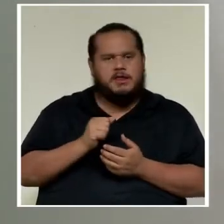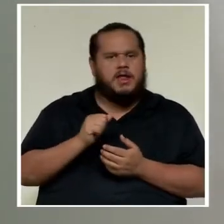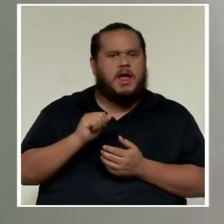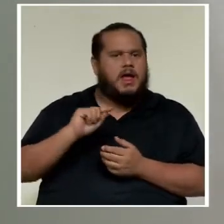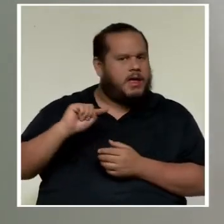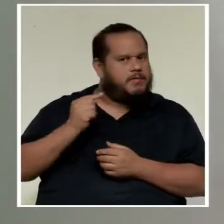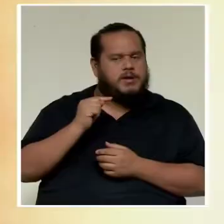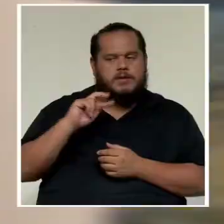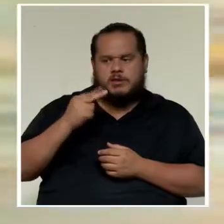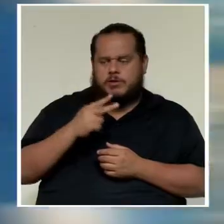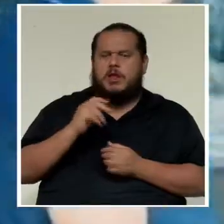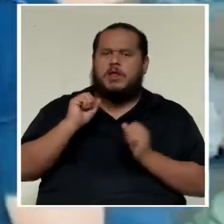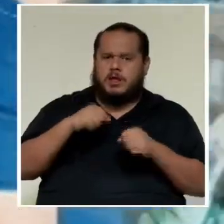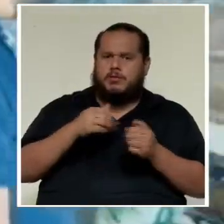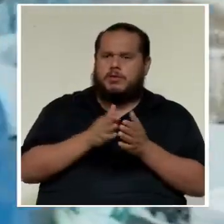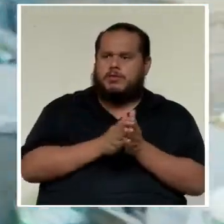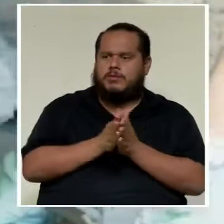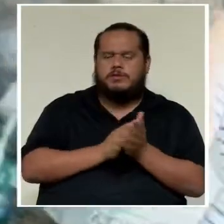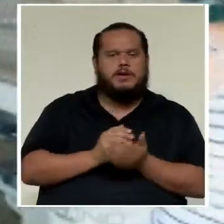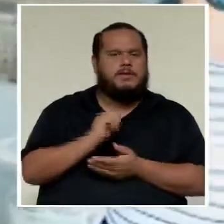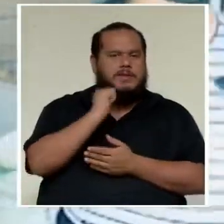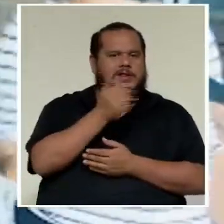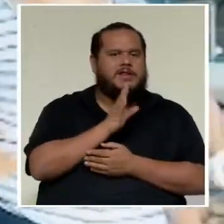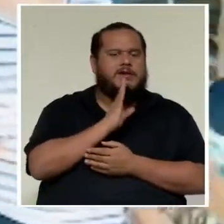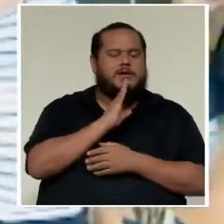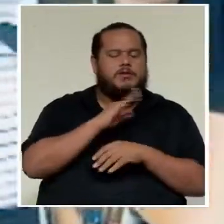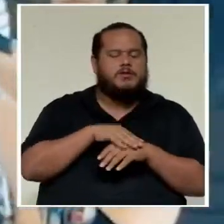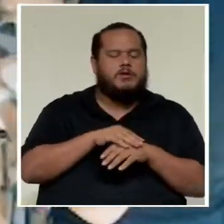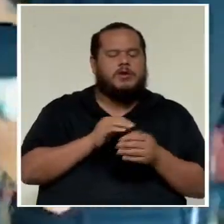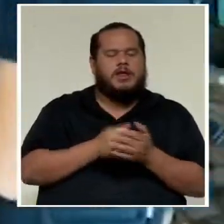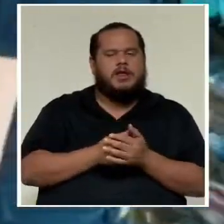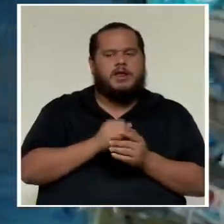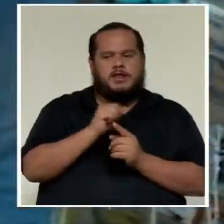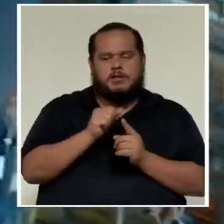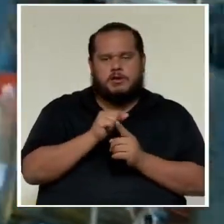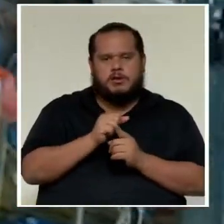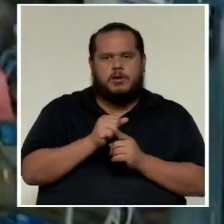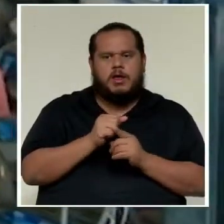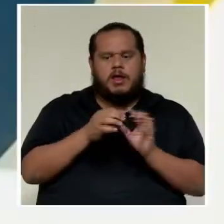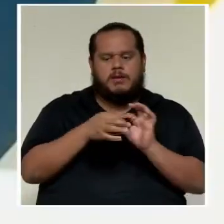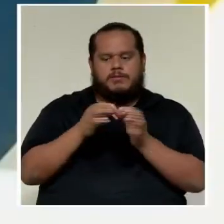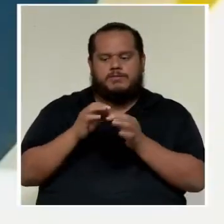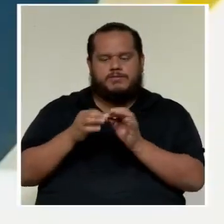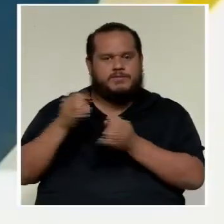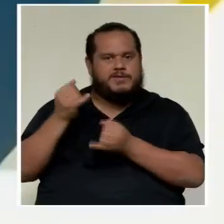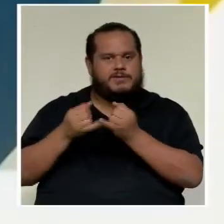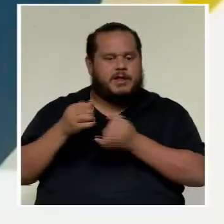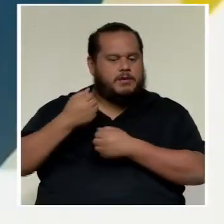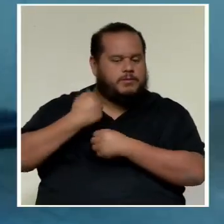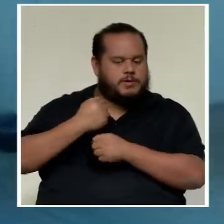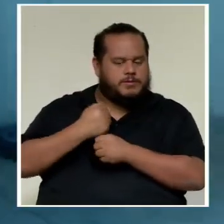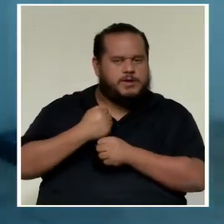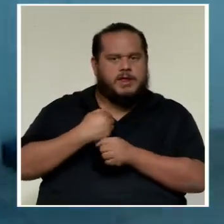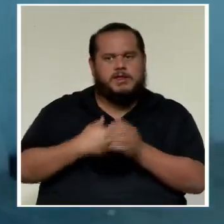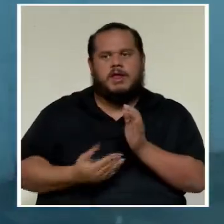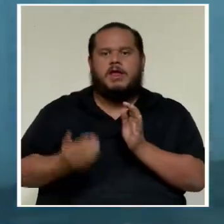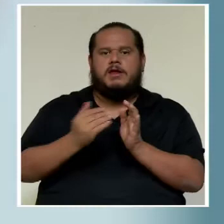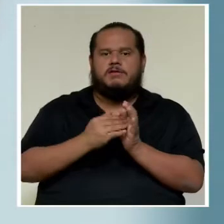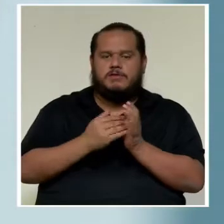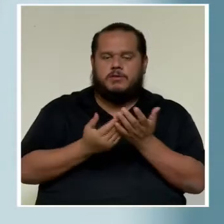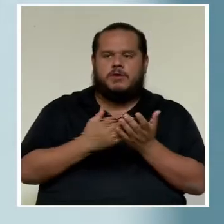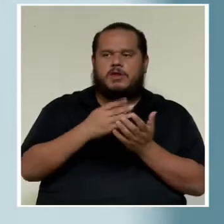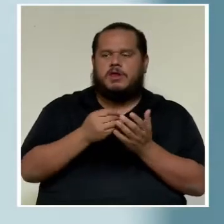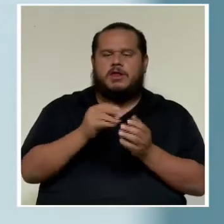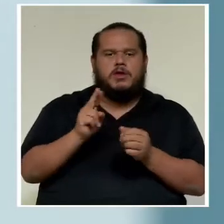podemos aprovechar. Mañana hablaremos de los eslabones al final de la cadena: municipalidades, recuperadores y